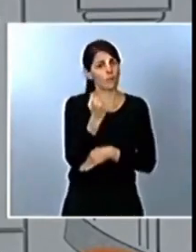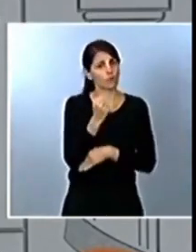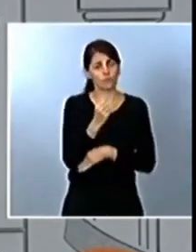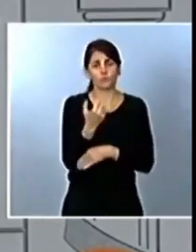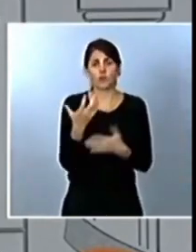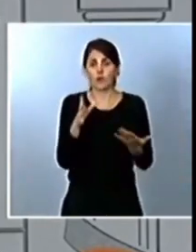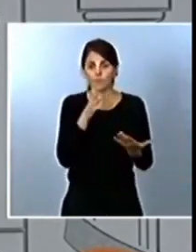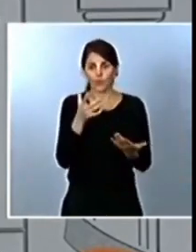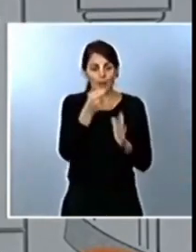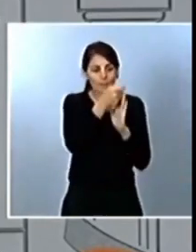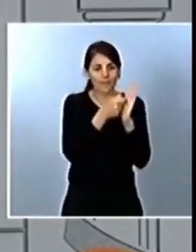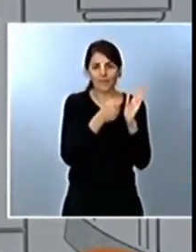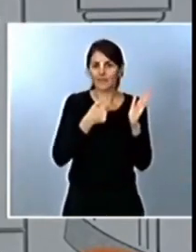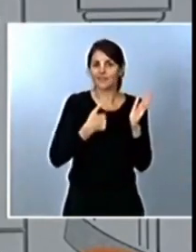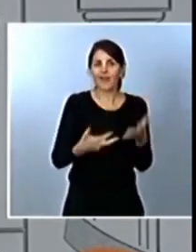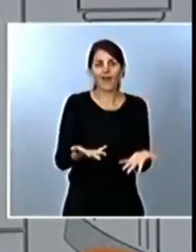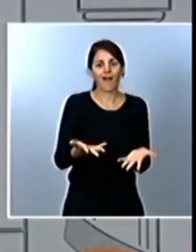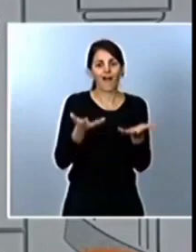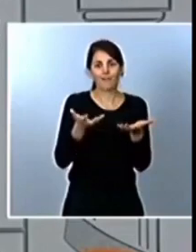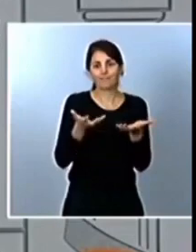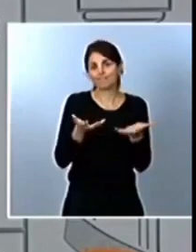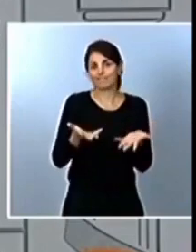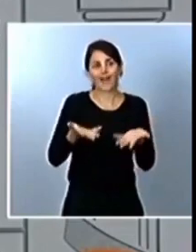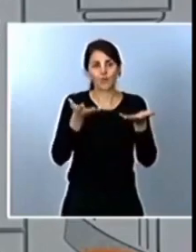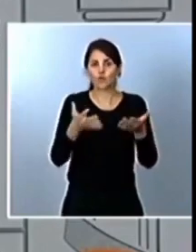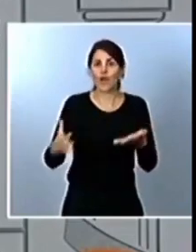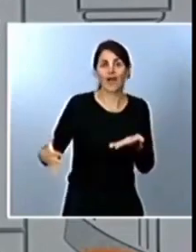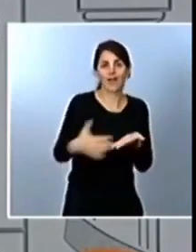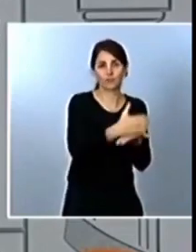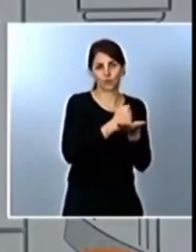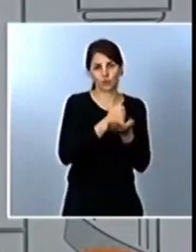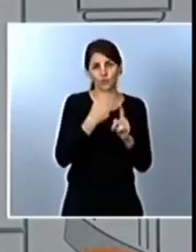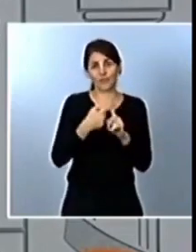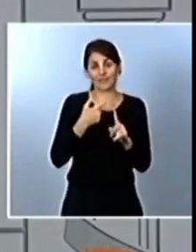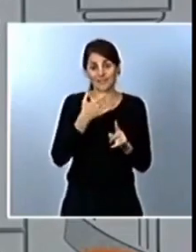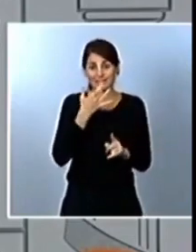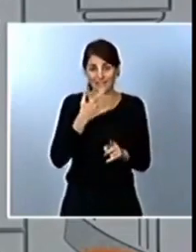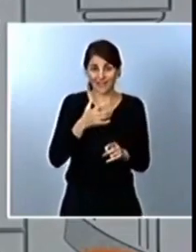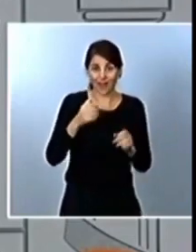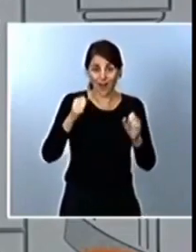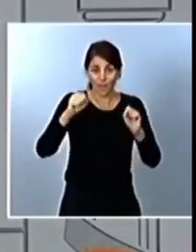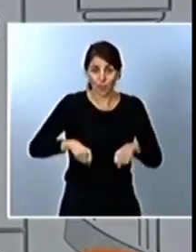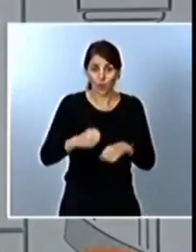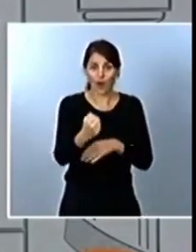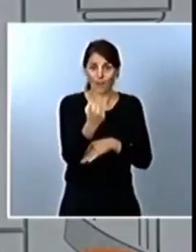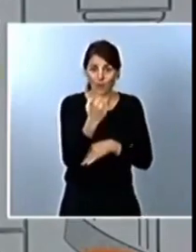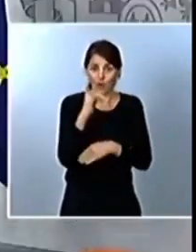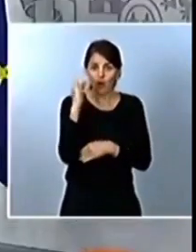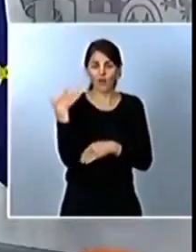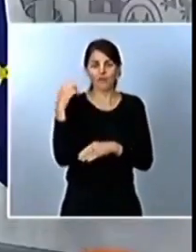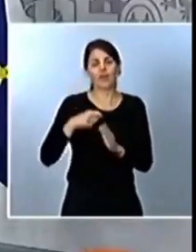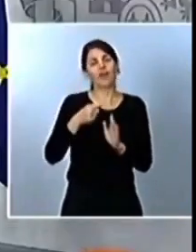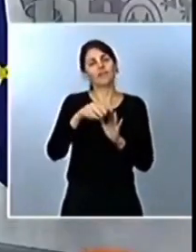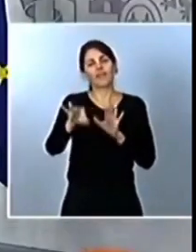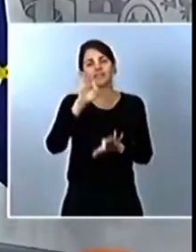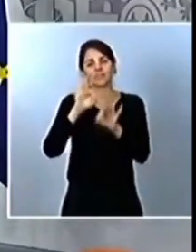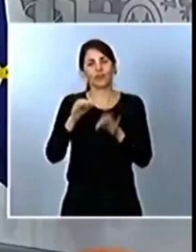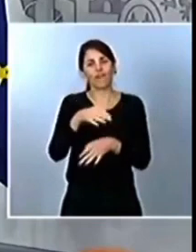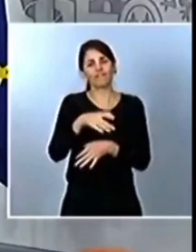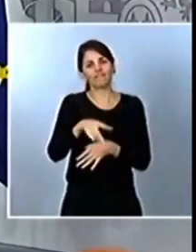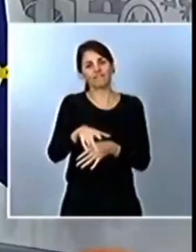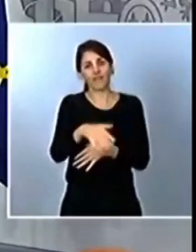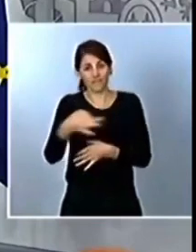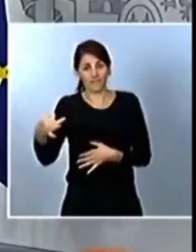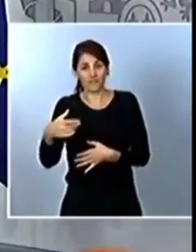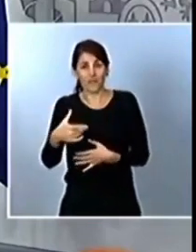mucho, digamos, la toma de decisiones a estos gobiernos autonómicos. Pregunta ahora por parte de